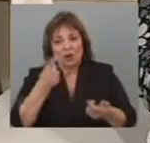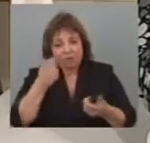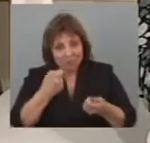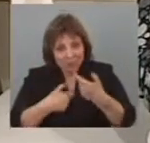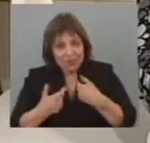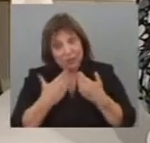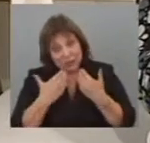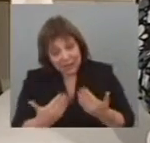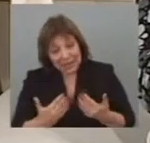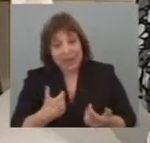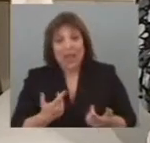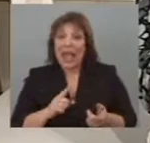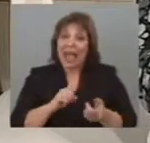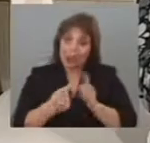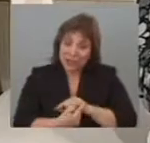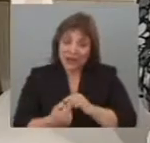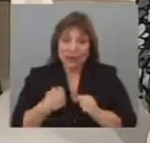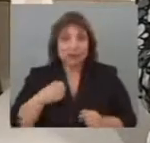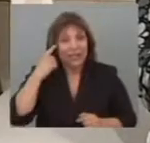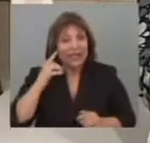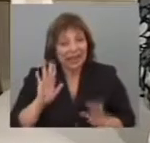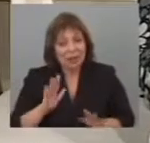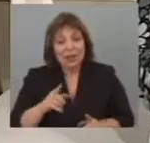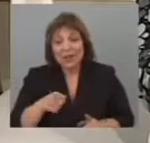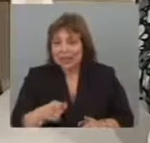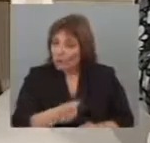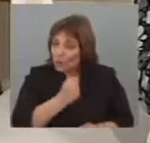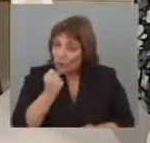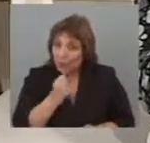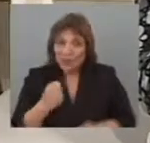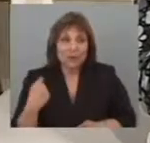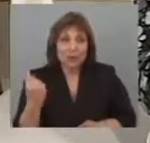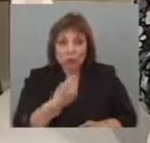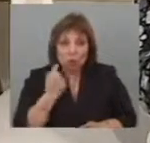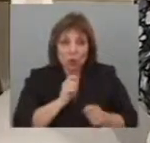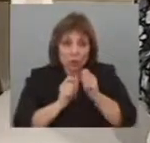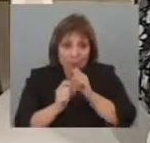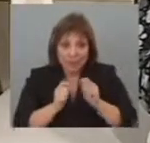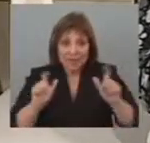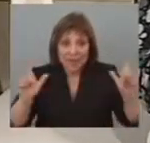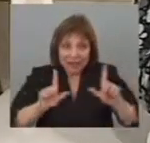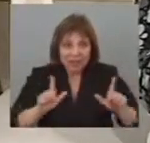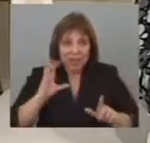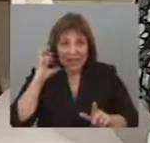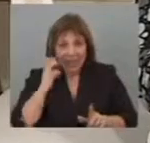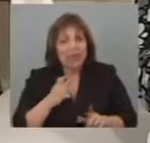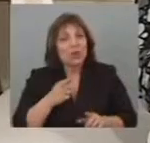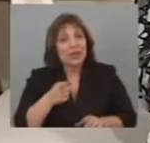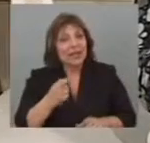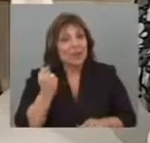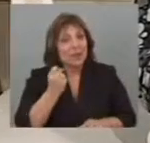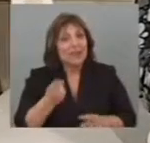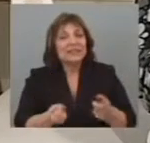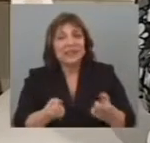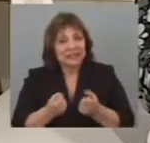No, muchas gracias, y por el contrario, yo creo que es muy importante por parte de los medios, que son otro de los ámbitos